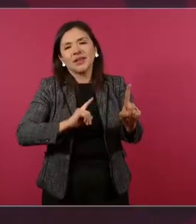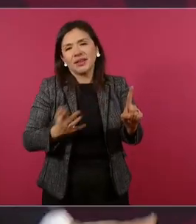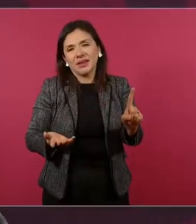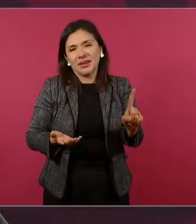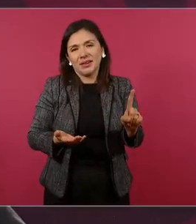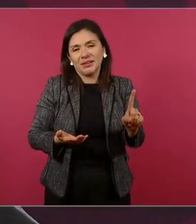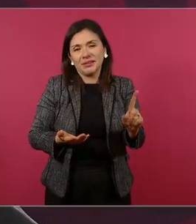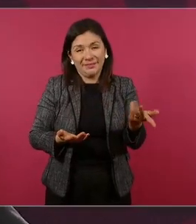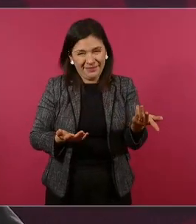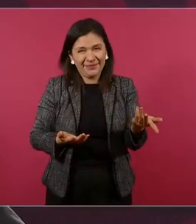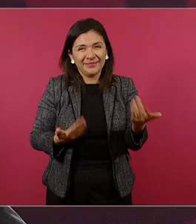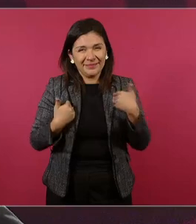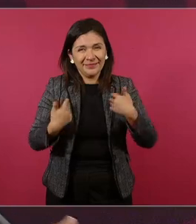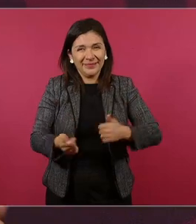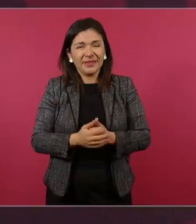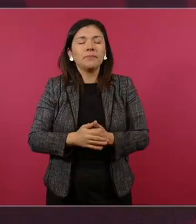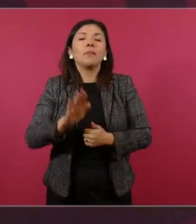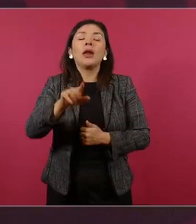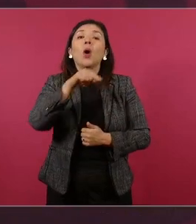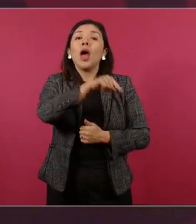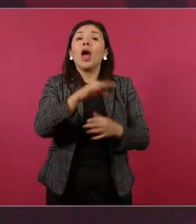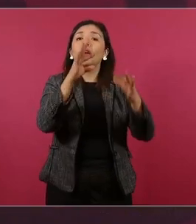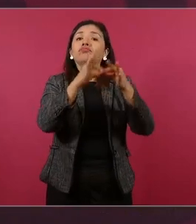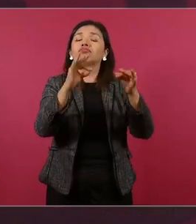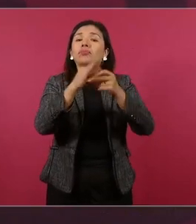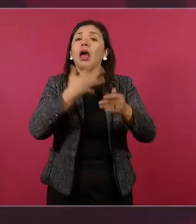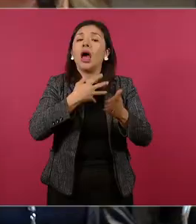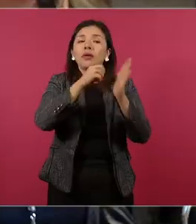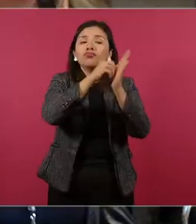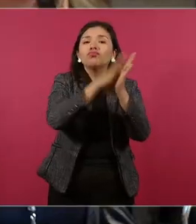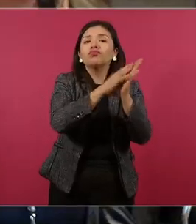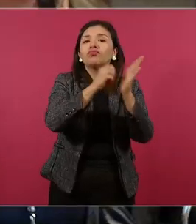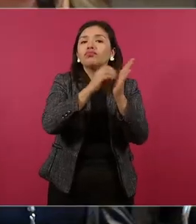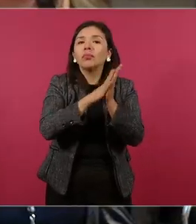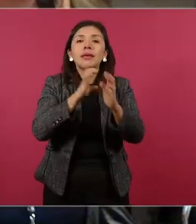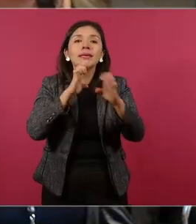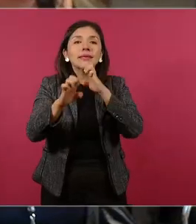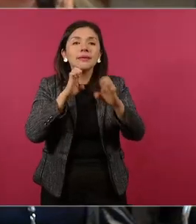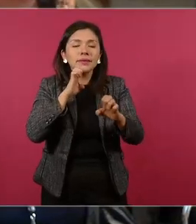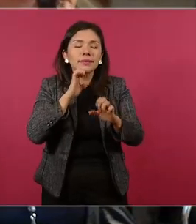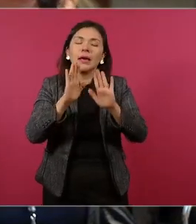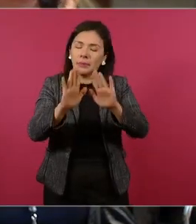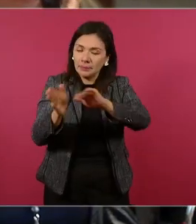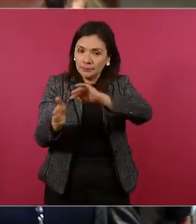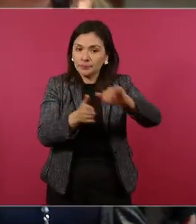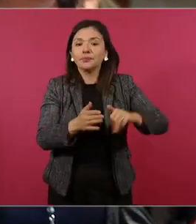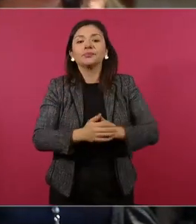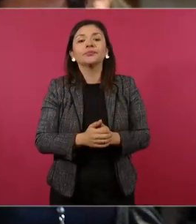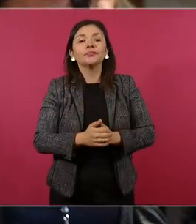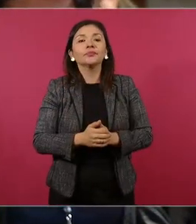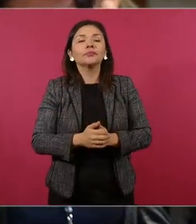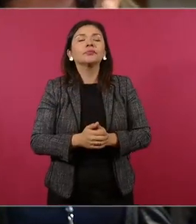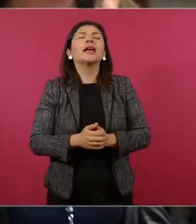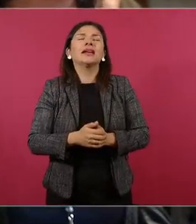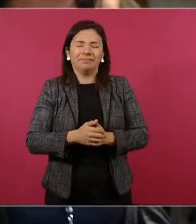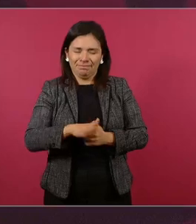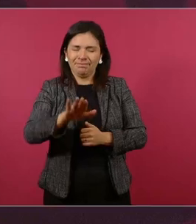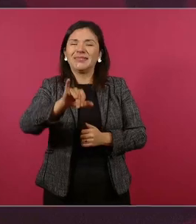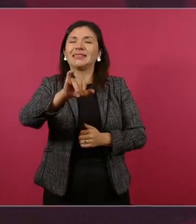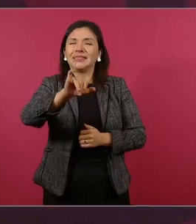sea sí lo que ellaone son entrevistas tengo entendido presidente pero mire una cosa s